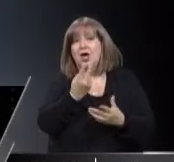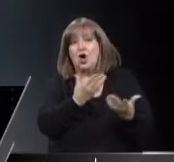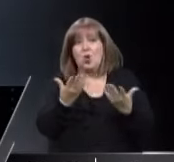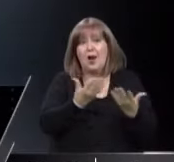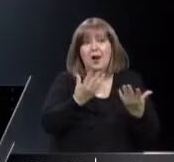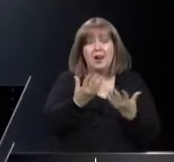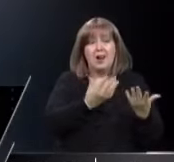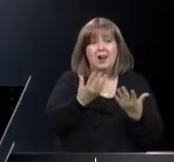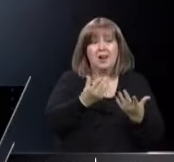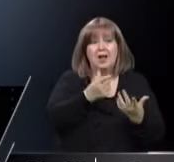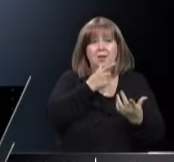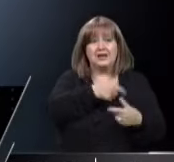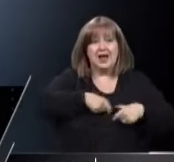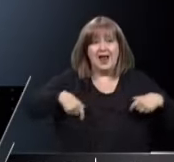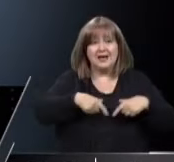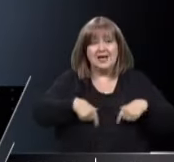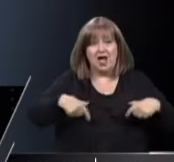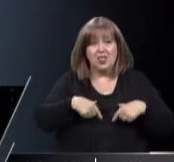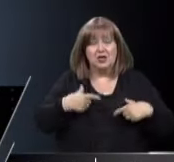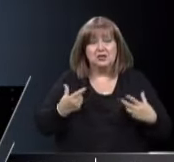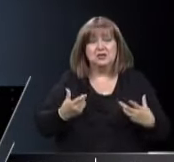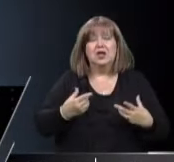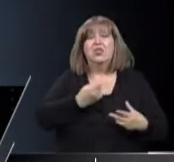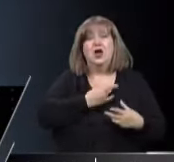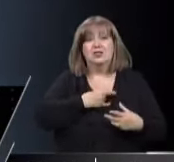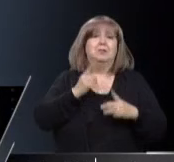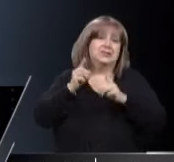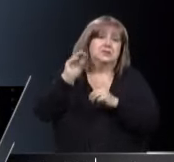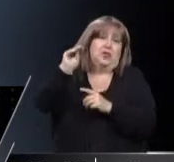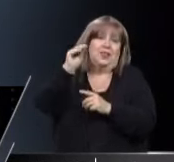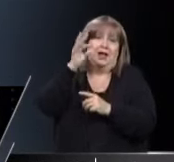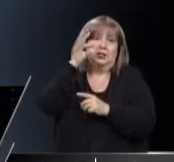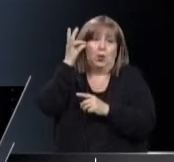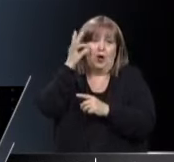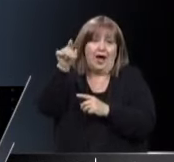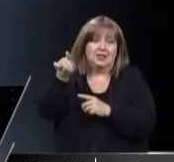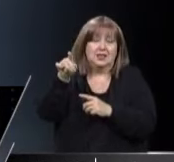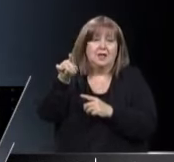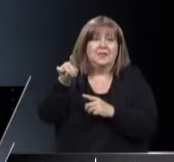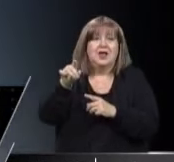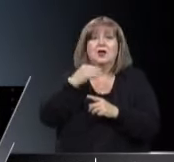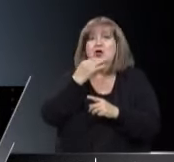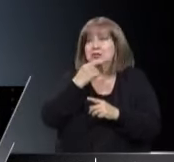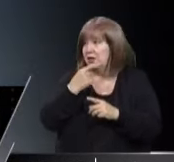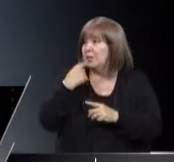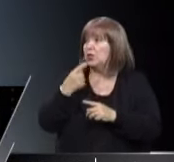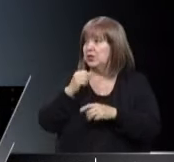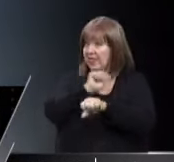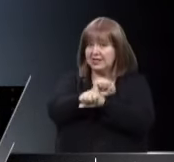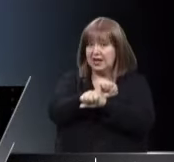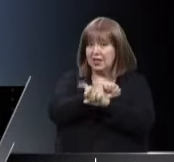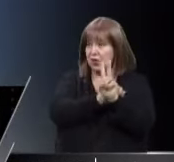los protagonistas de este episodio que ocurrió en el departamento de tupungato la verdad es que no se sabe si están detenidos ambos